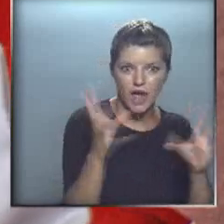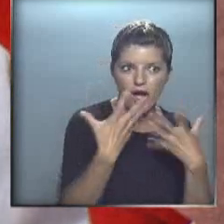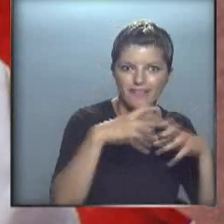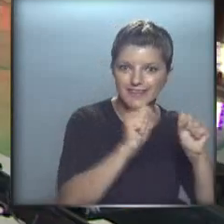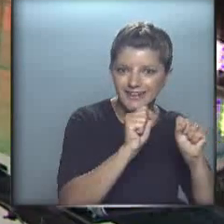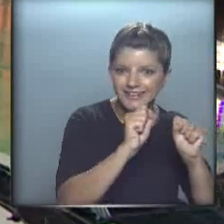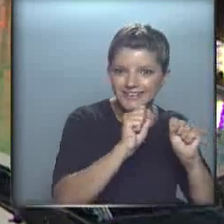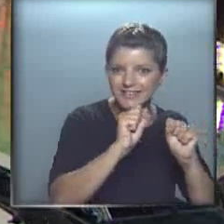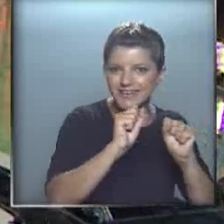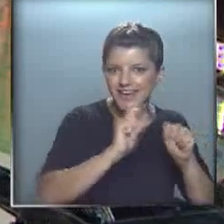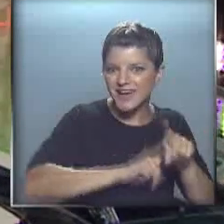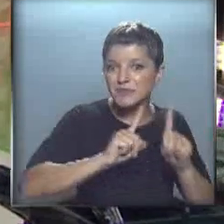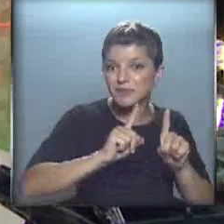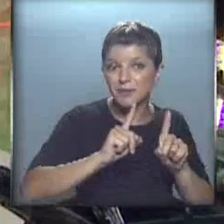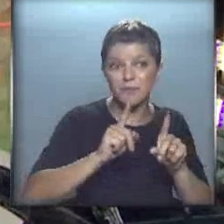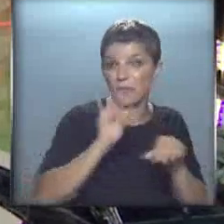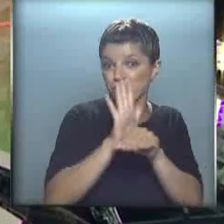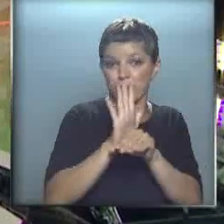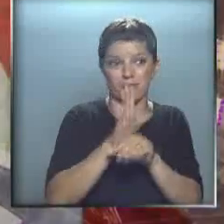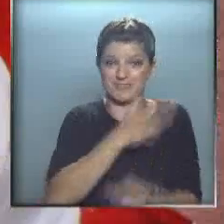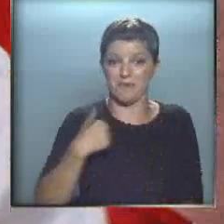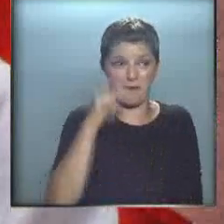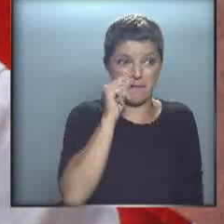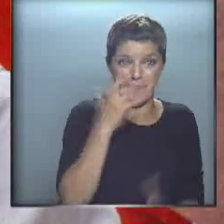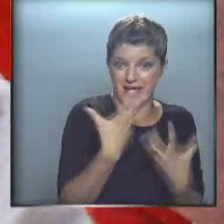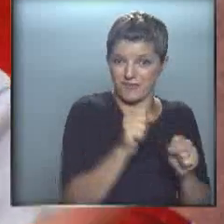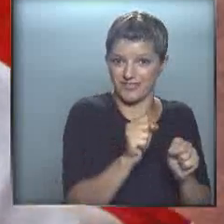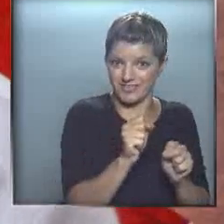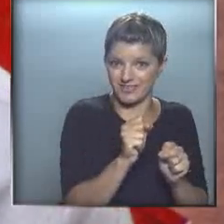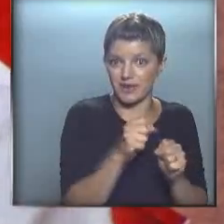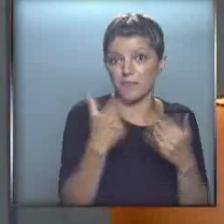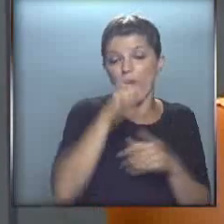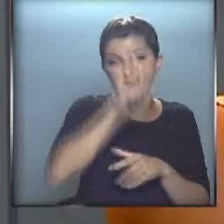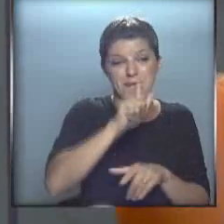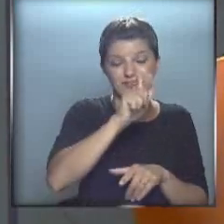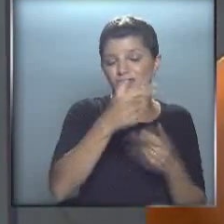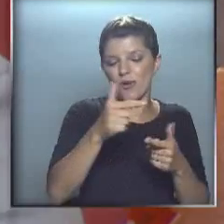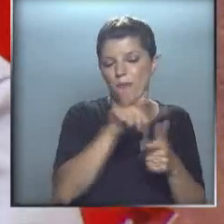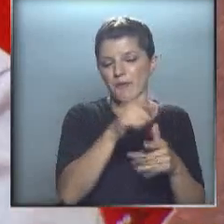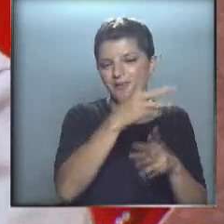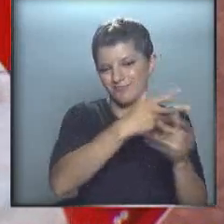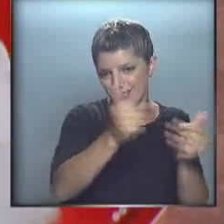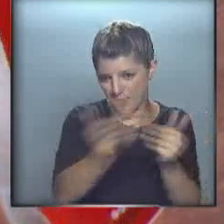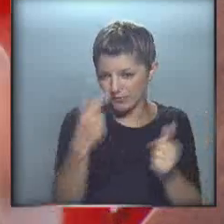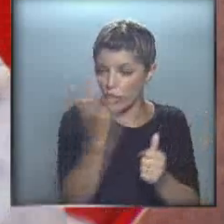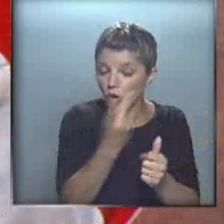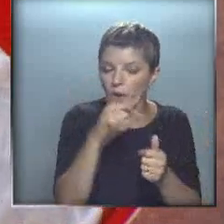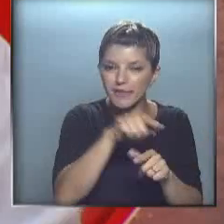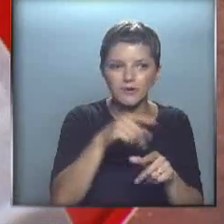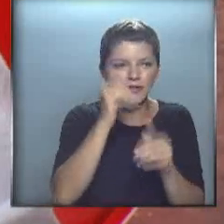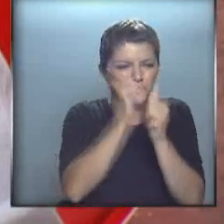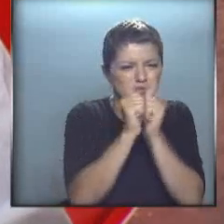entre comillas, a mis papás. Claro. Es decir, no físicamente, porque están desaparecidos, pero encontré quiénes eran, encontré su